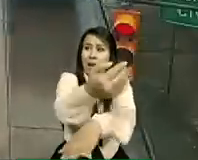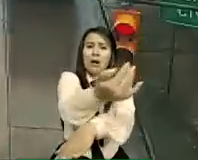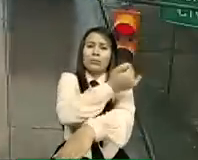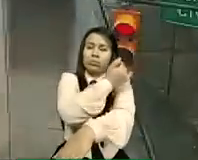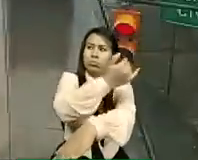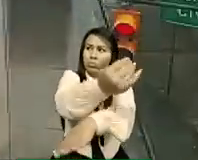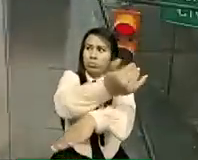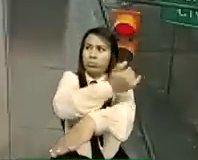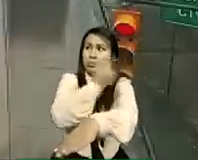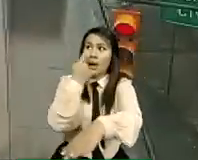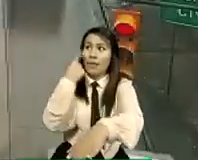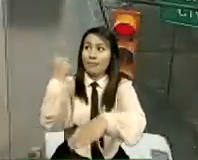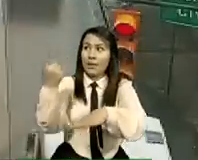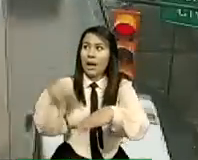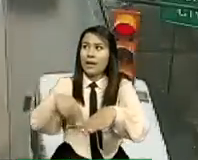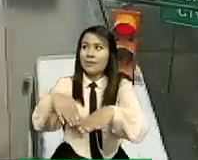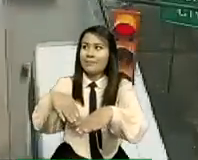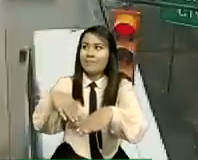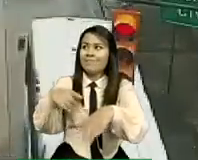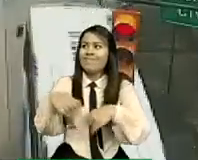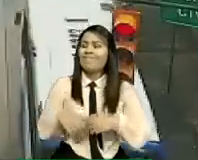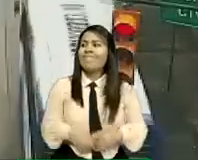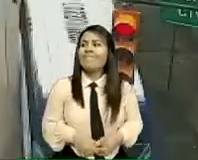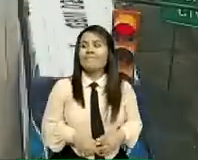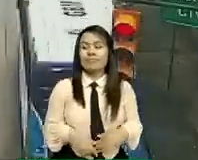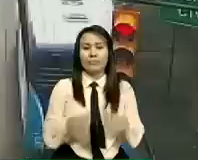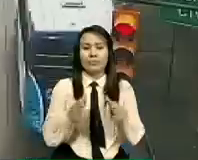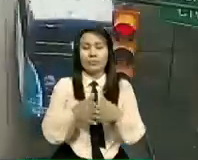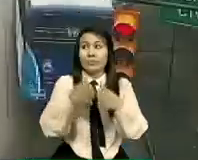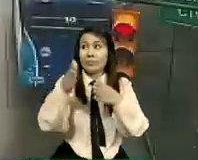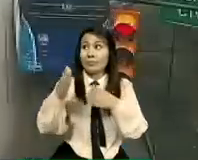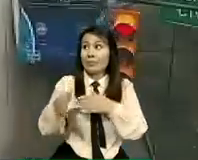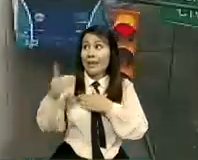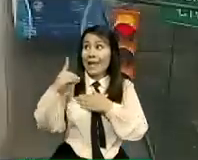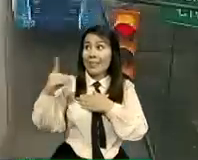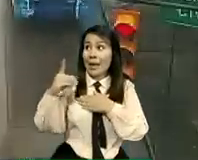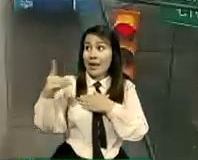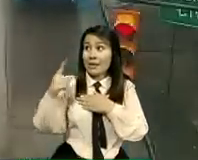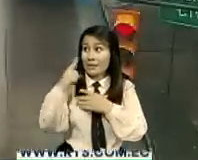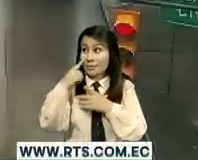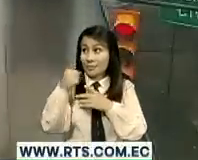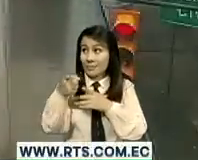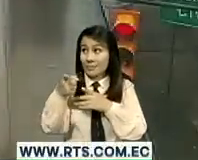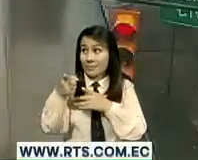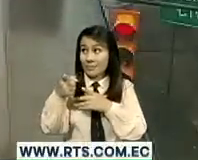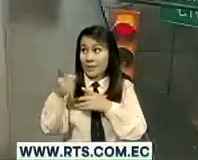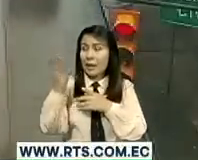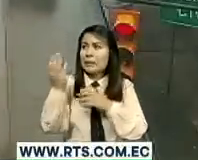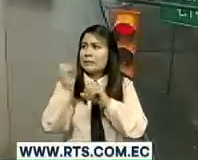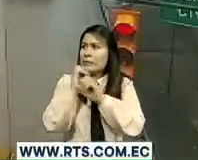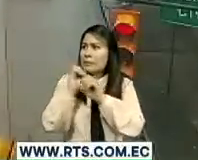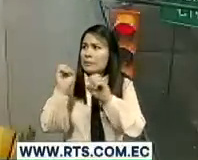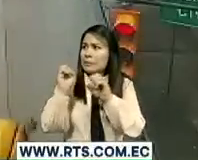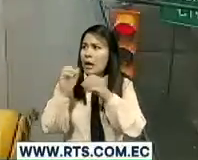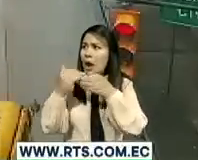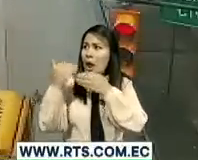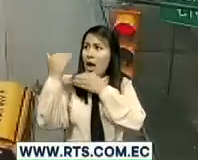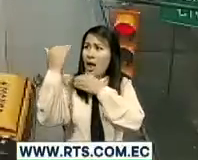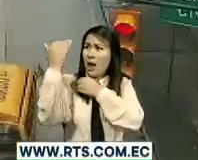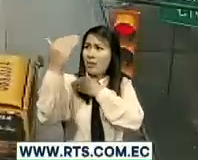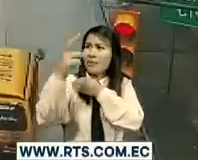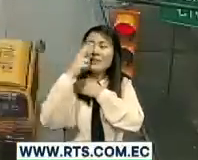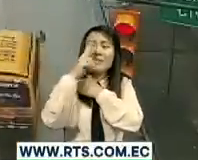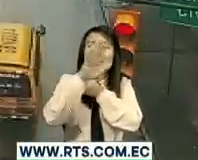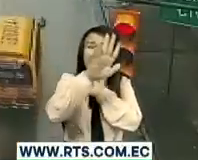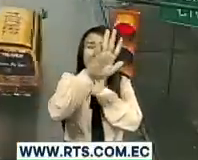hacia el este, lo que ustedes ven a la derecha de sus pantallas es hacia el este. No se ve nada al fondo. Generalmente